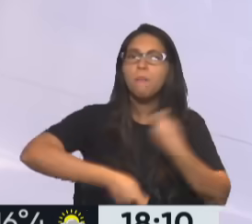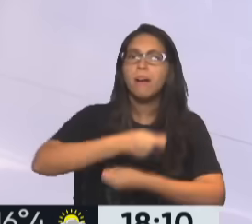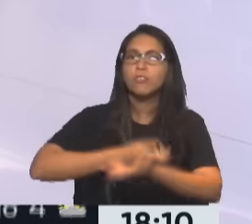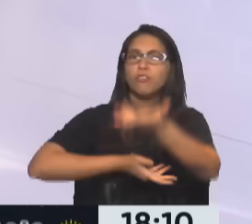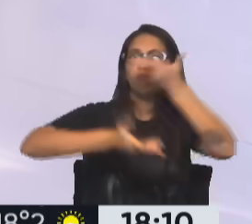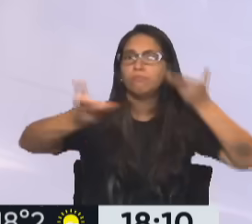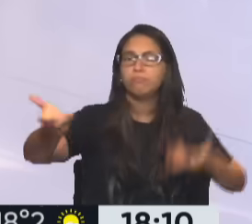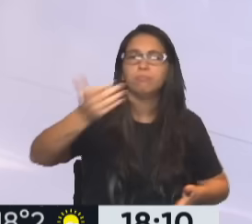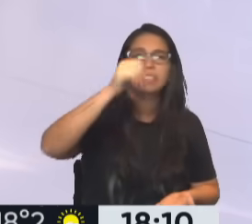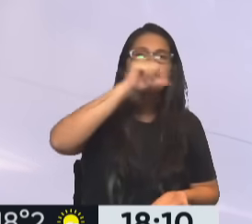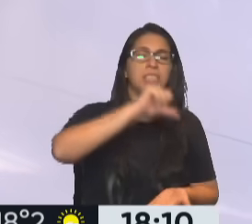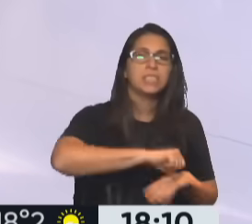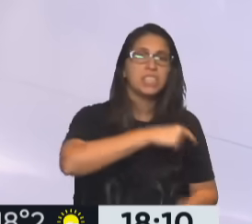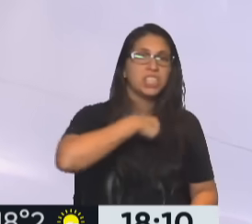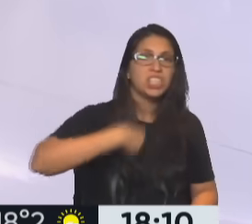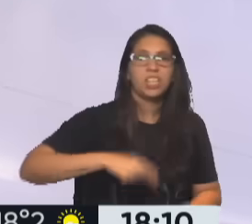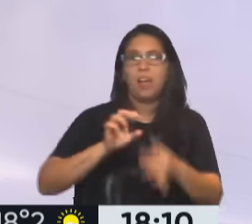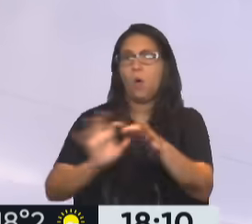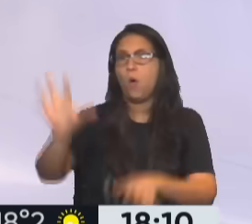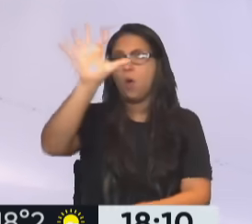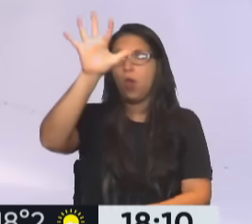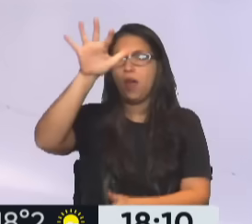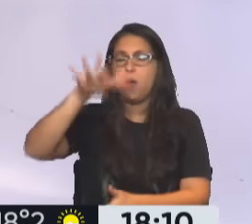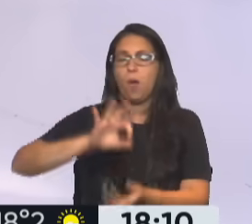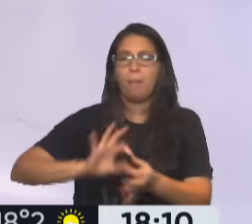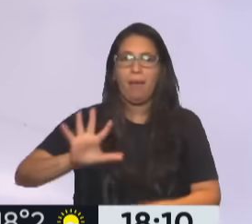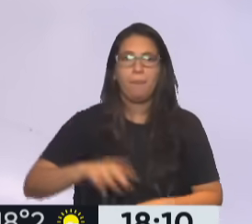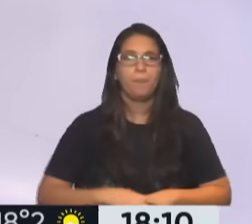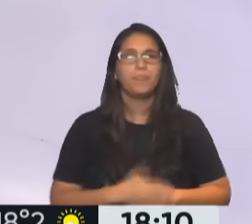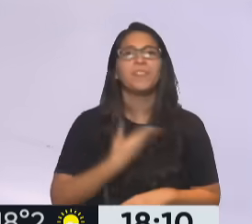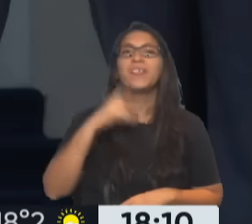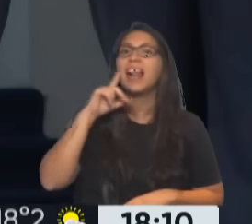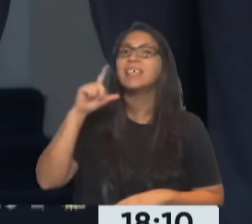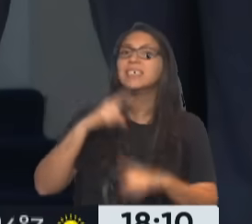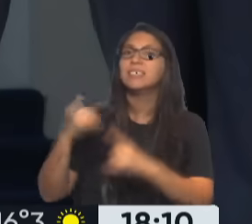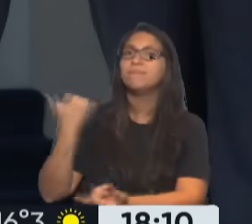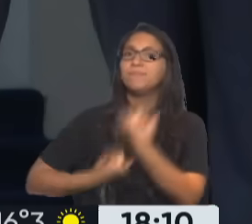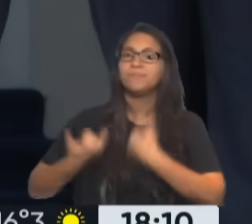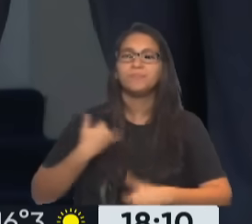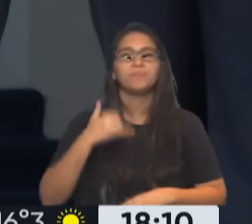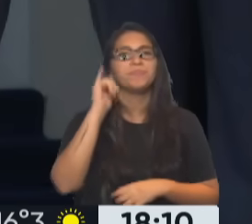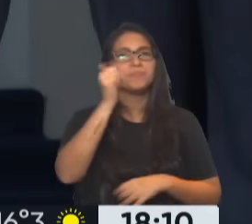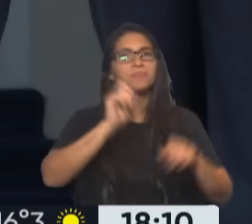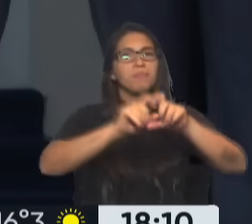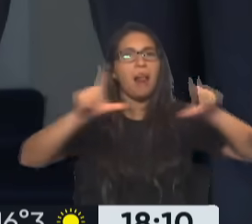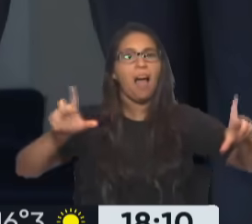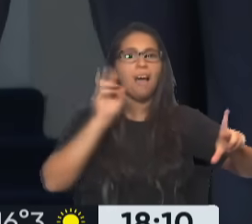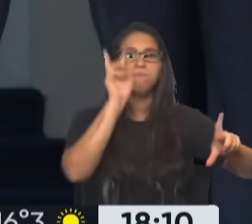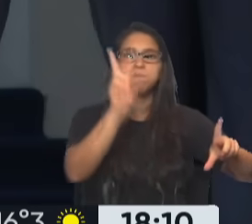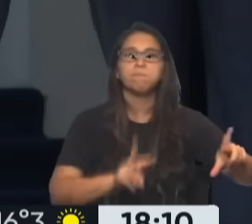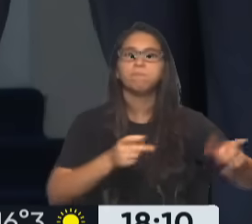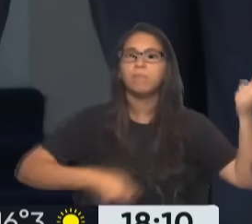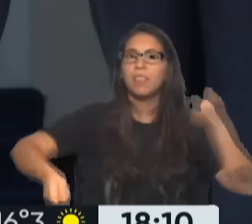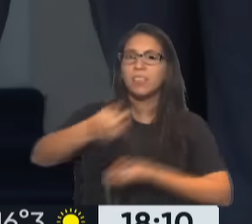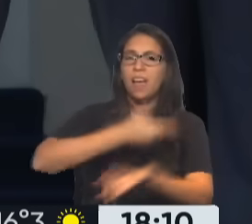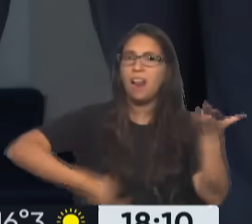entre China y la Unión Europea. Félix Taylor, a ver. Exactamente, Pablo. Vamos a ver en estas placas el intercambio comercial de China, Unión